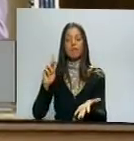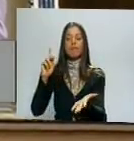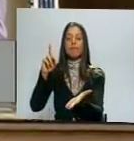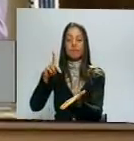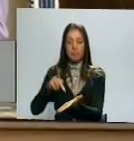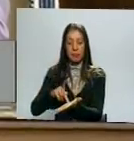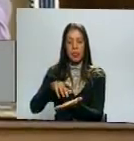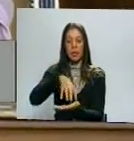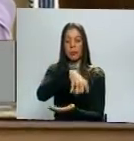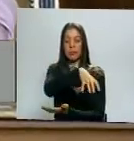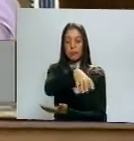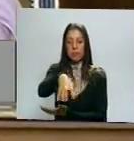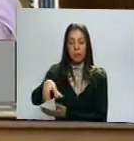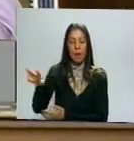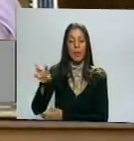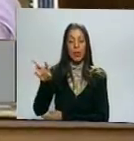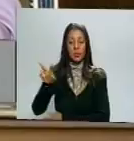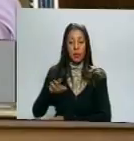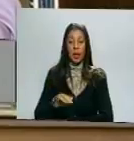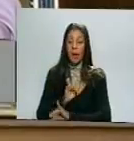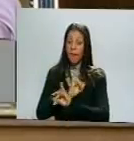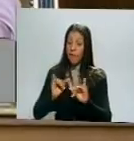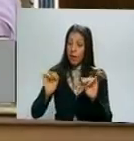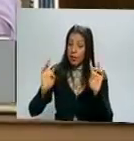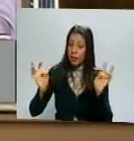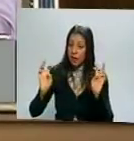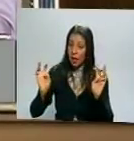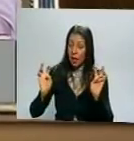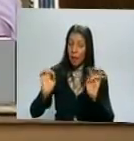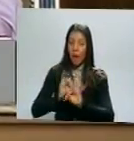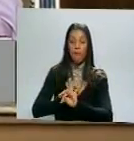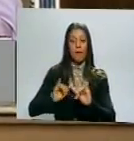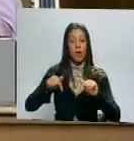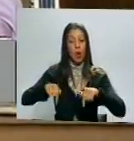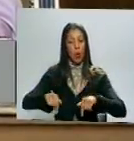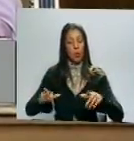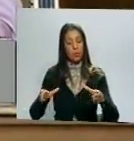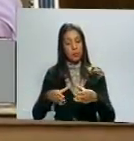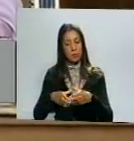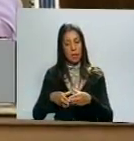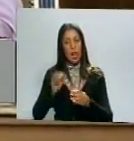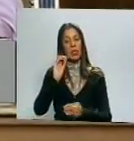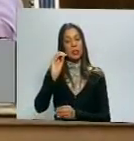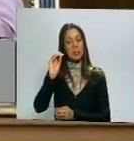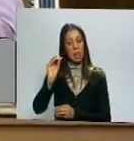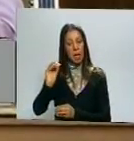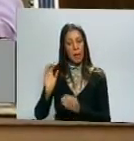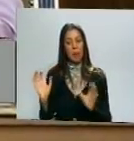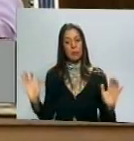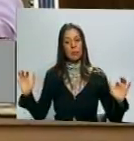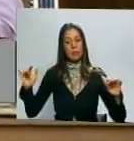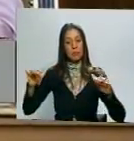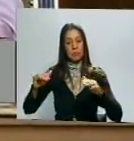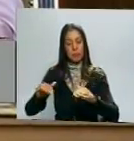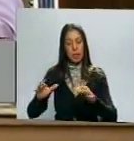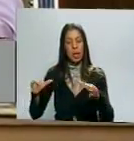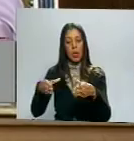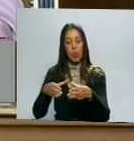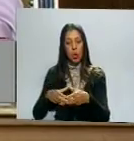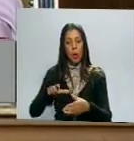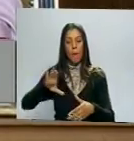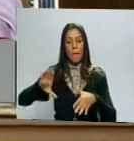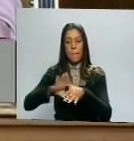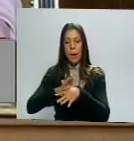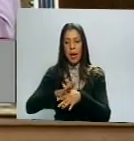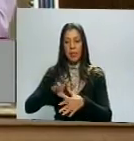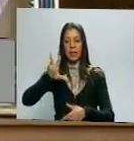nivel territorial. Agotada la materia, se levanta esta sesión y se convoca sesión ordinaria para el día martes a las